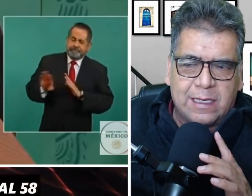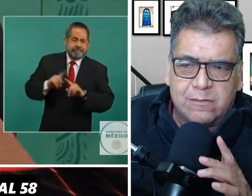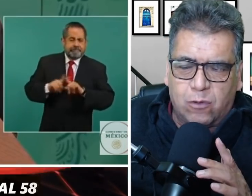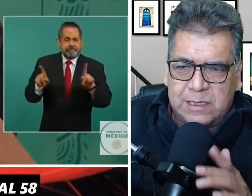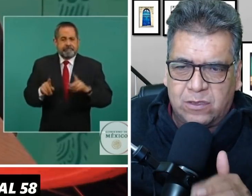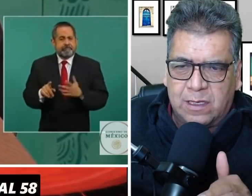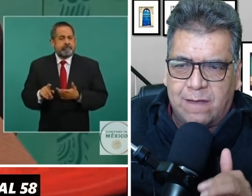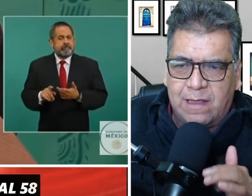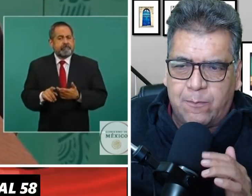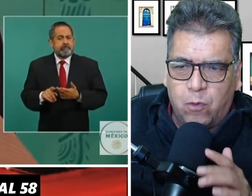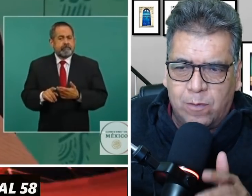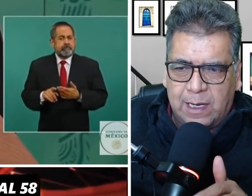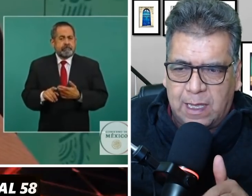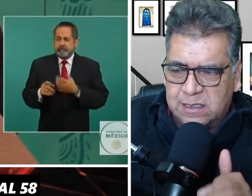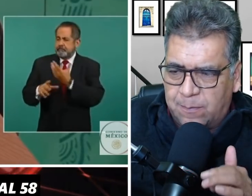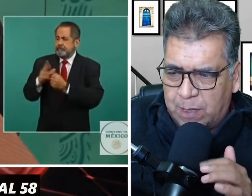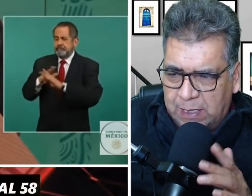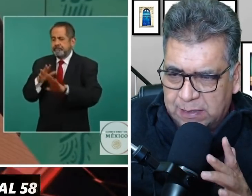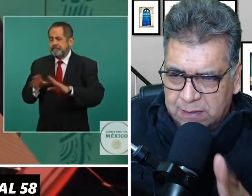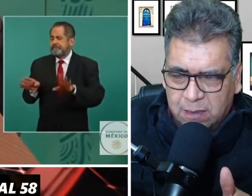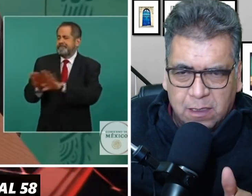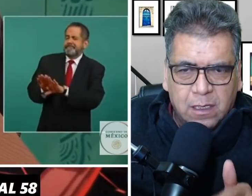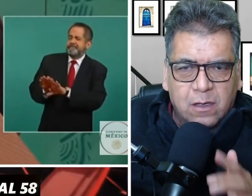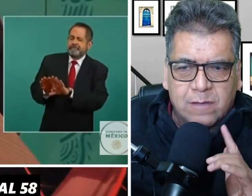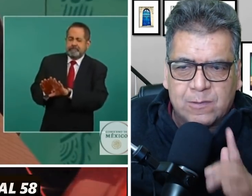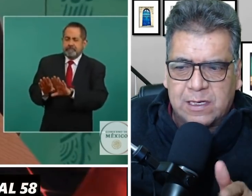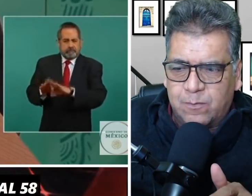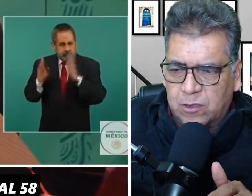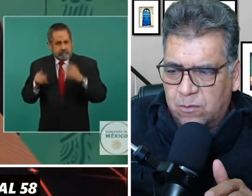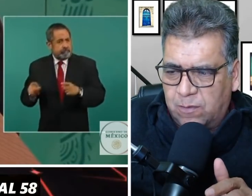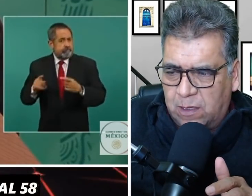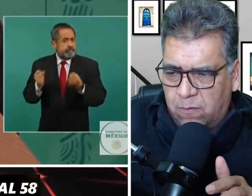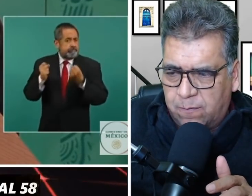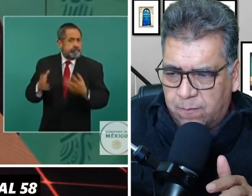4ª transformación de la vida pública de este país. Nos vemos en el próximo video.